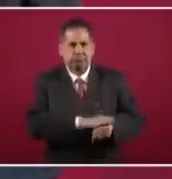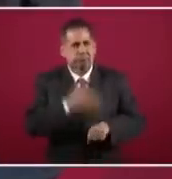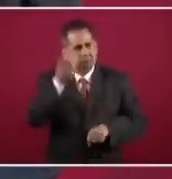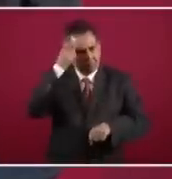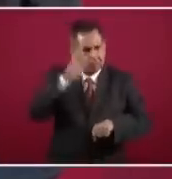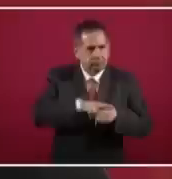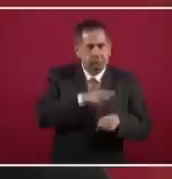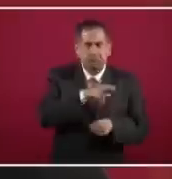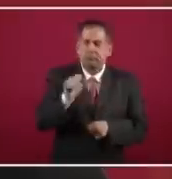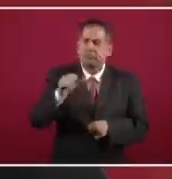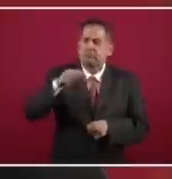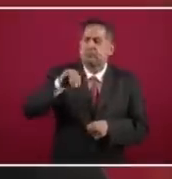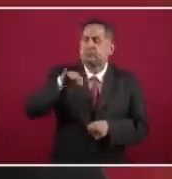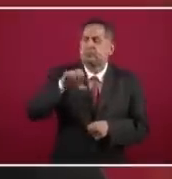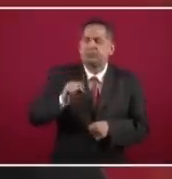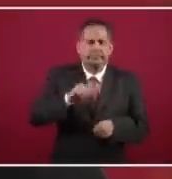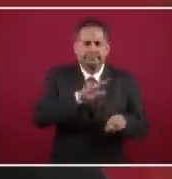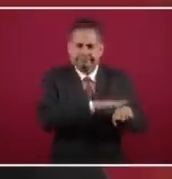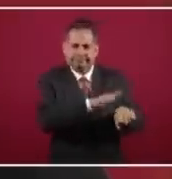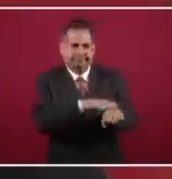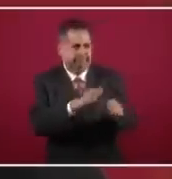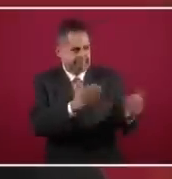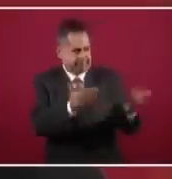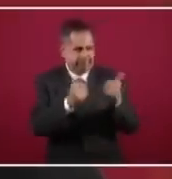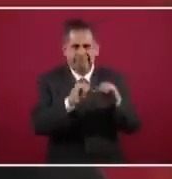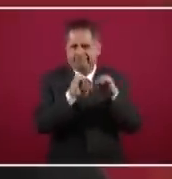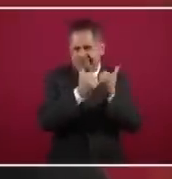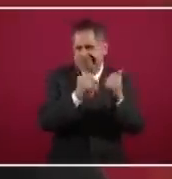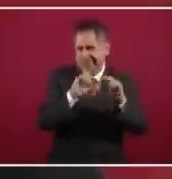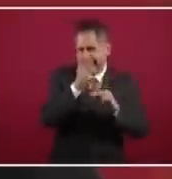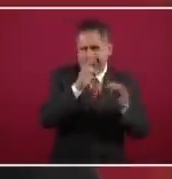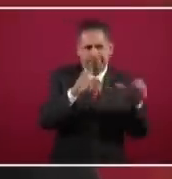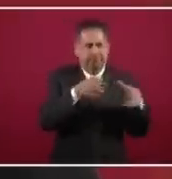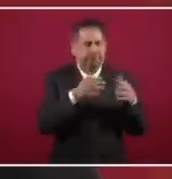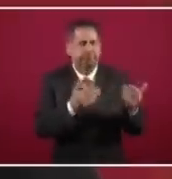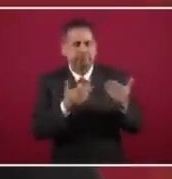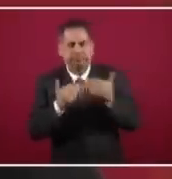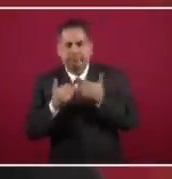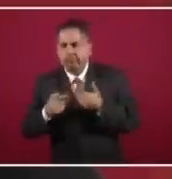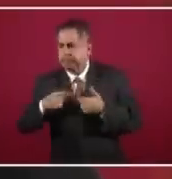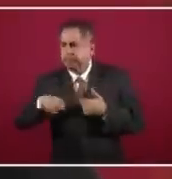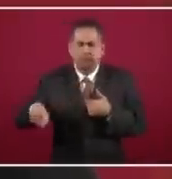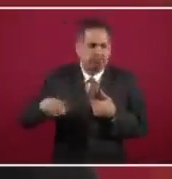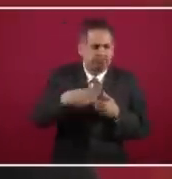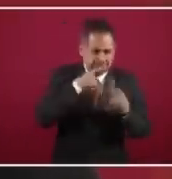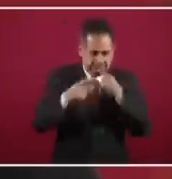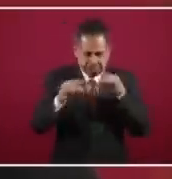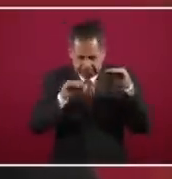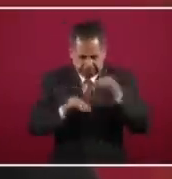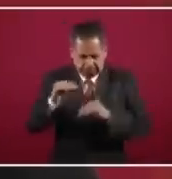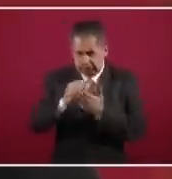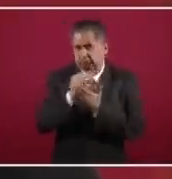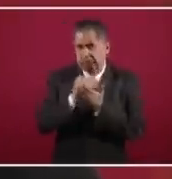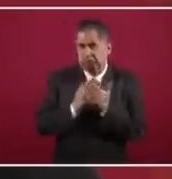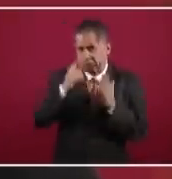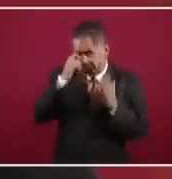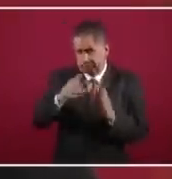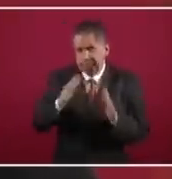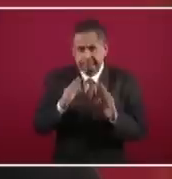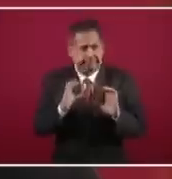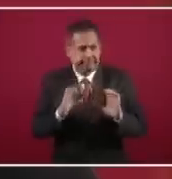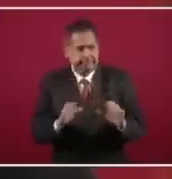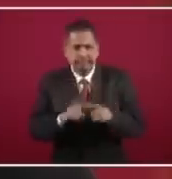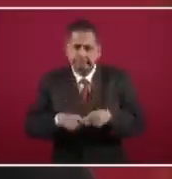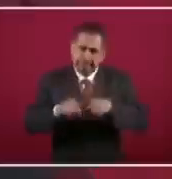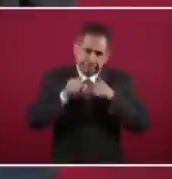las NUIES, para desarrollar una estrategia mucho más fuerte y más contundente para abordar la prevención,